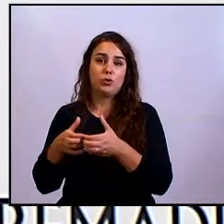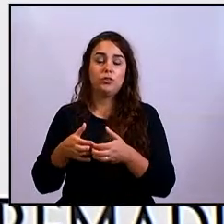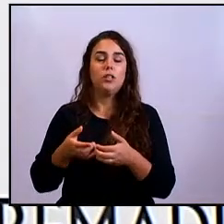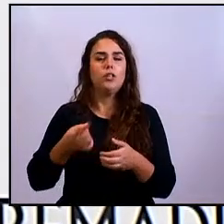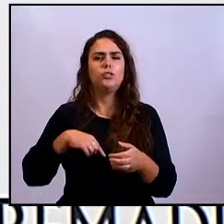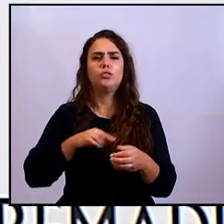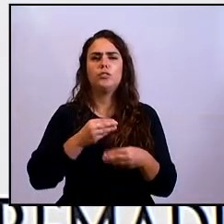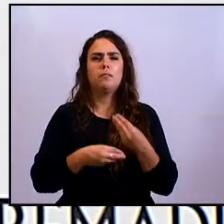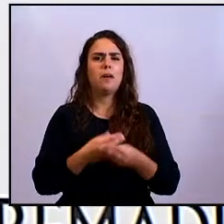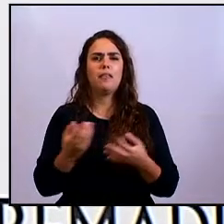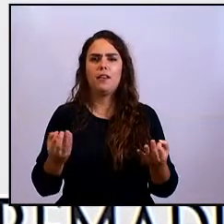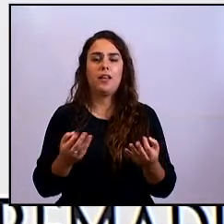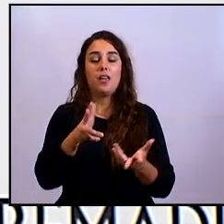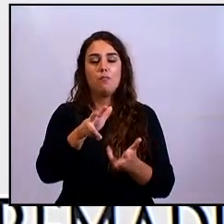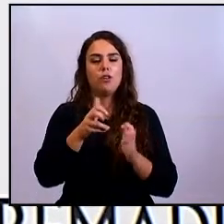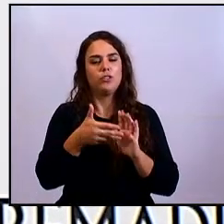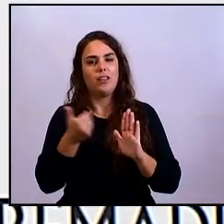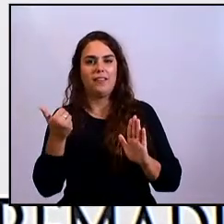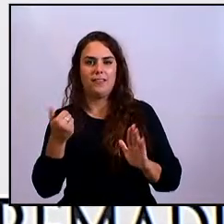eliminar también el impuesto.